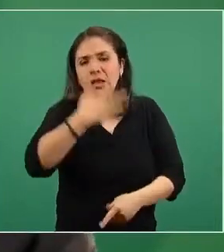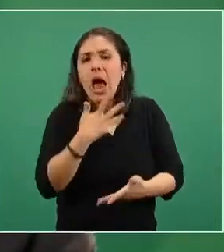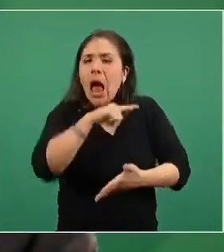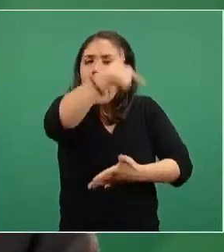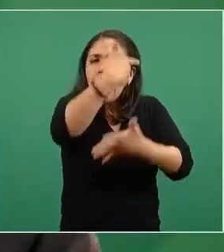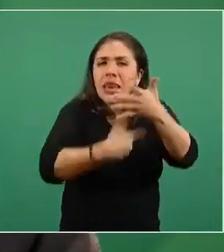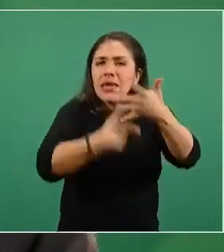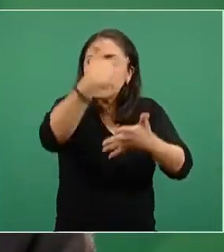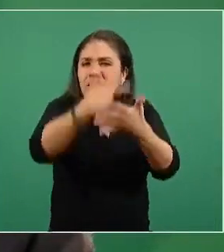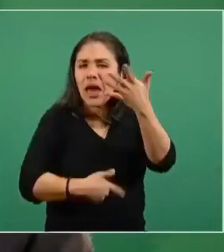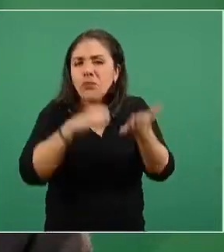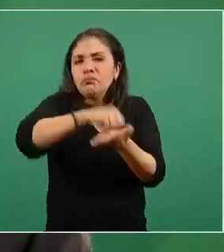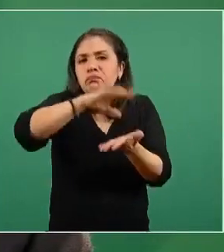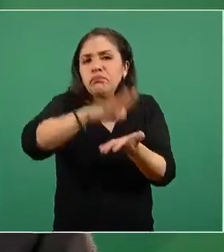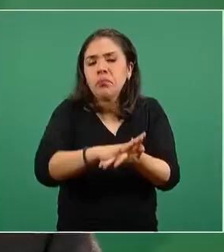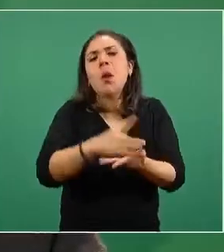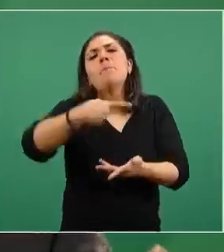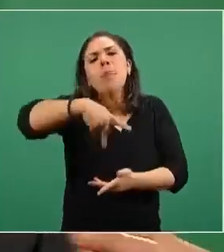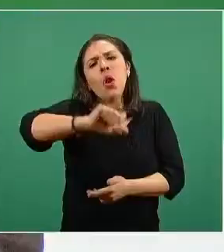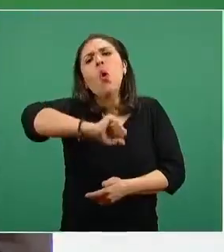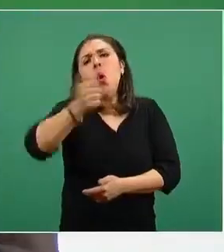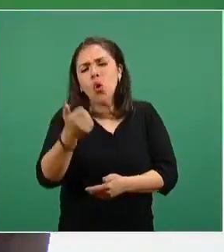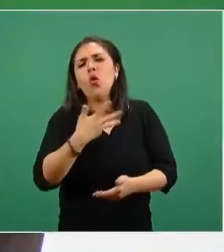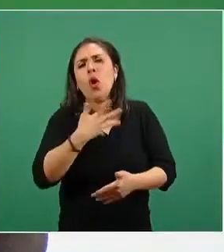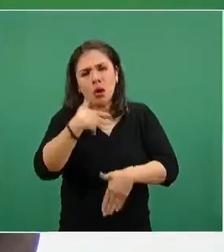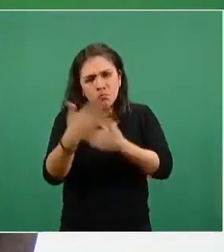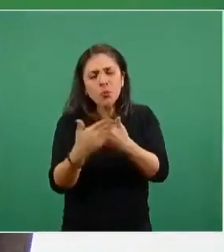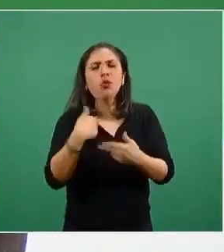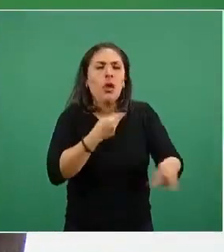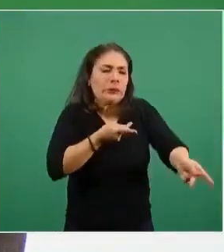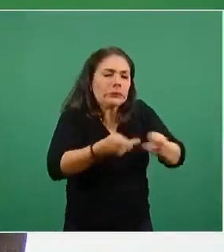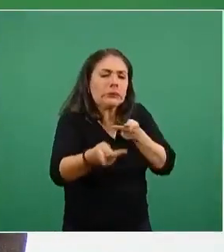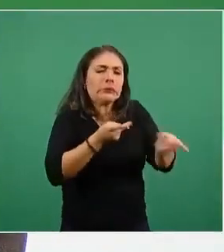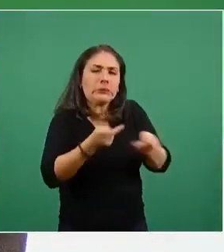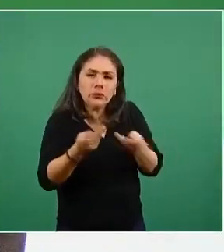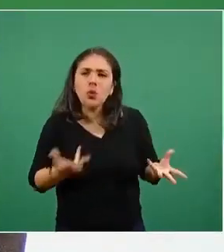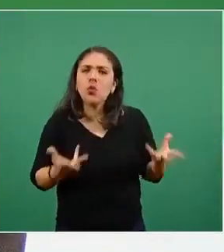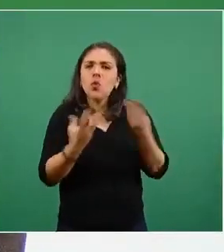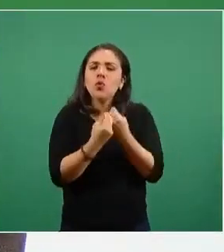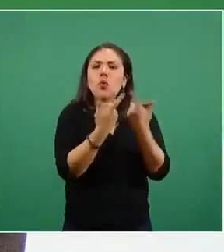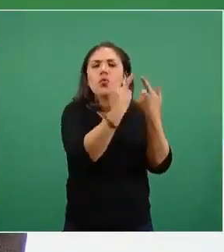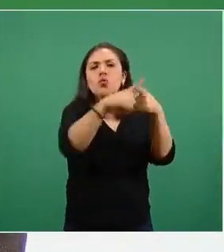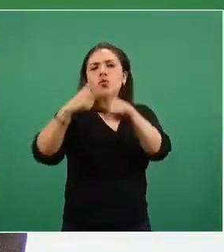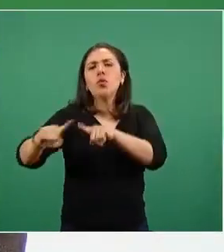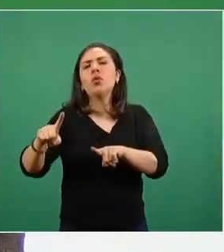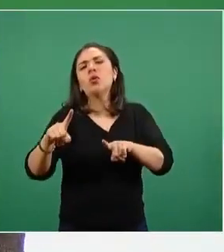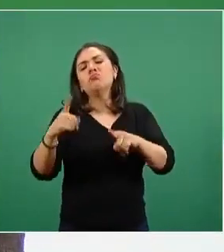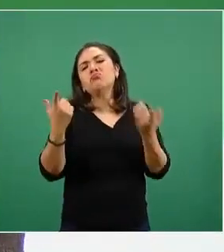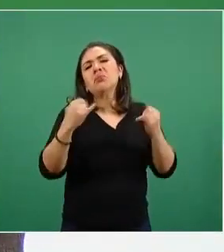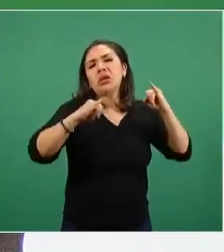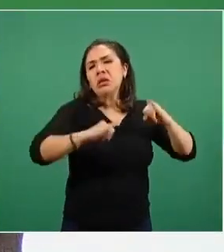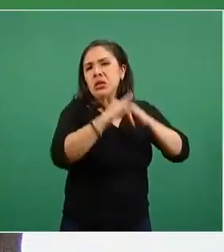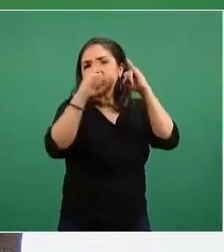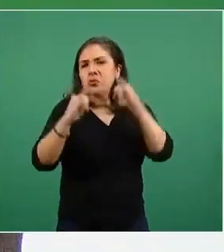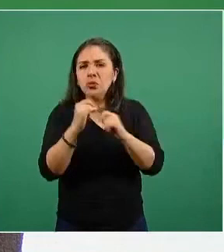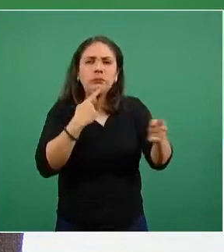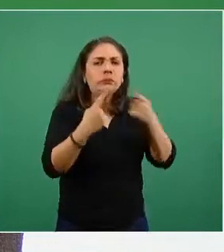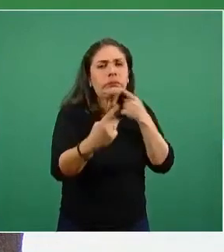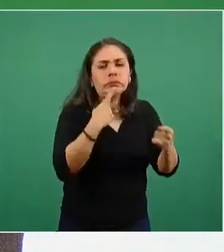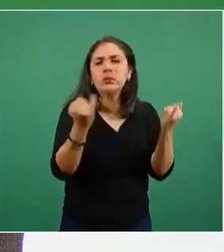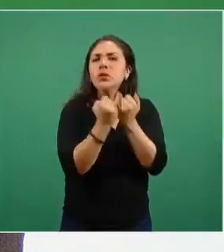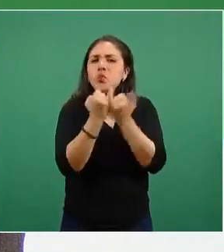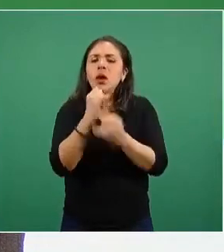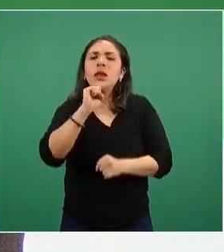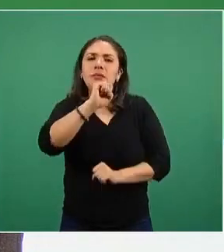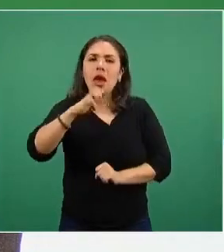habrá otros mecanismos de integración. Estamos trabajando colegiadamente con varias dependencias, desde luego también la